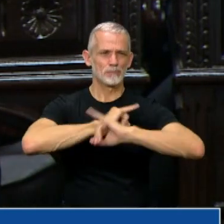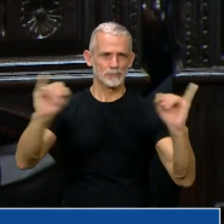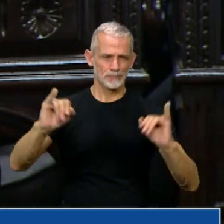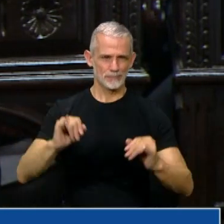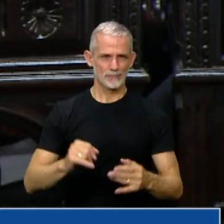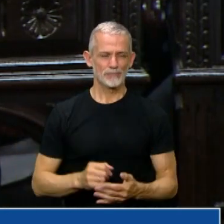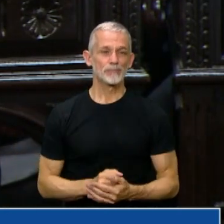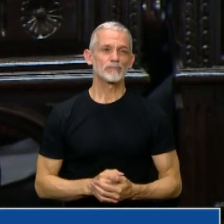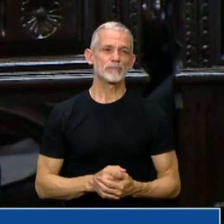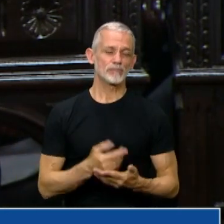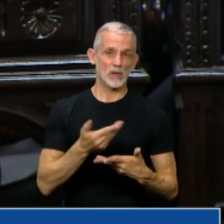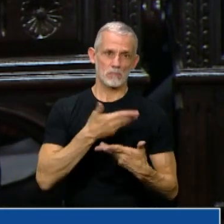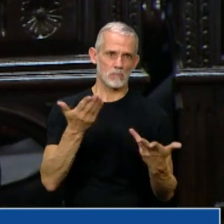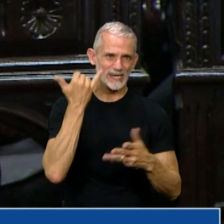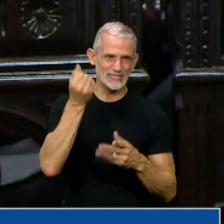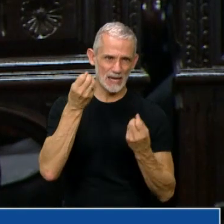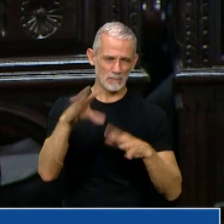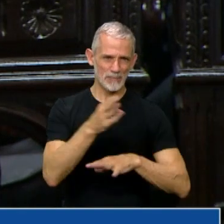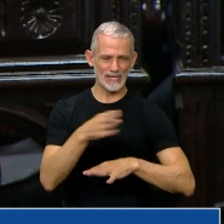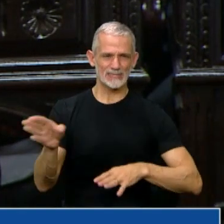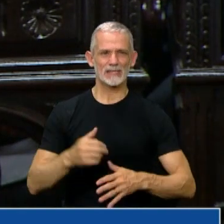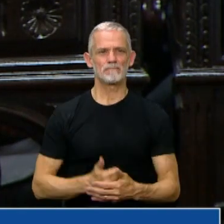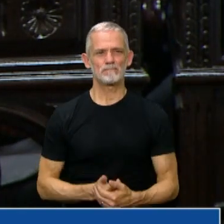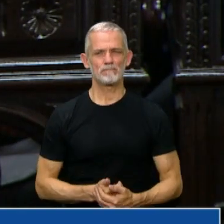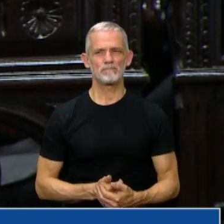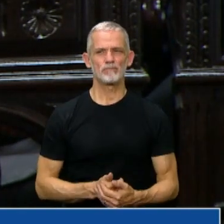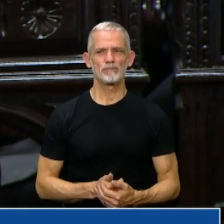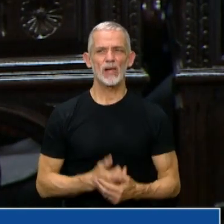serían informadas y puestas en vigencia.